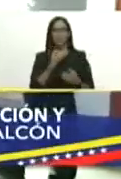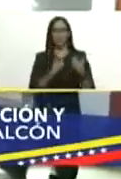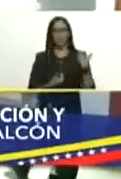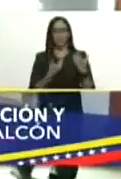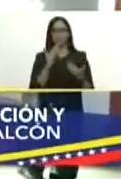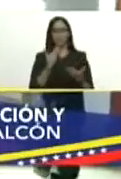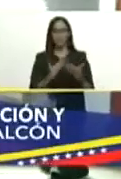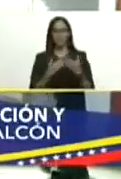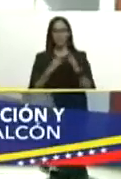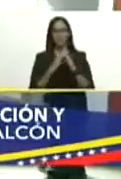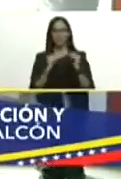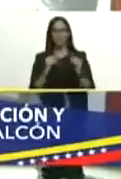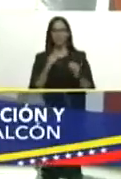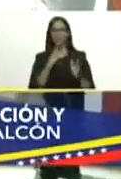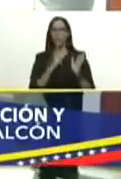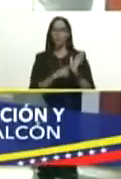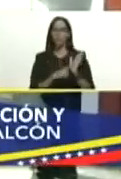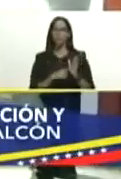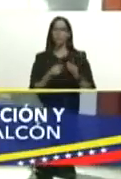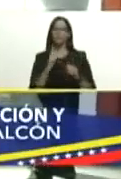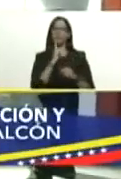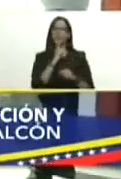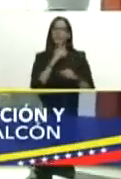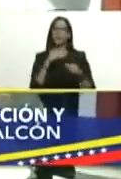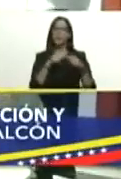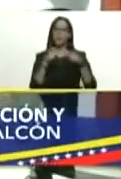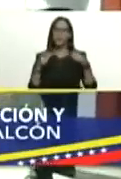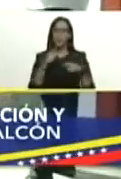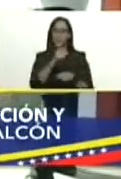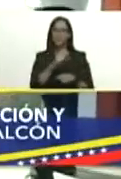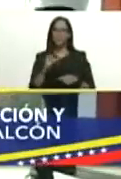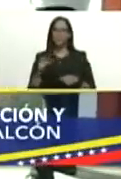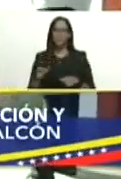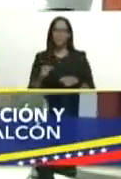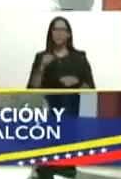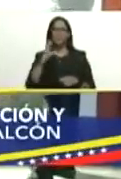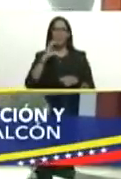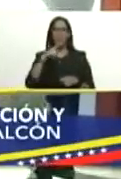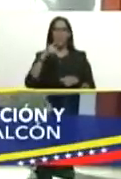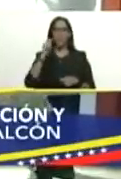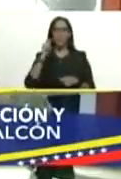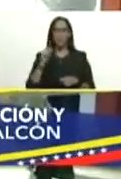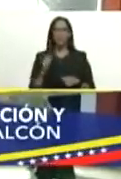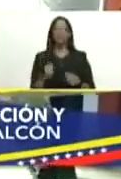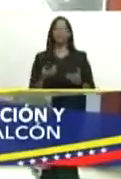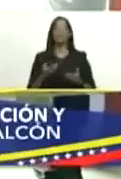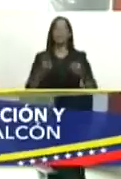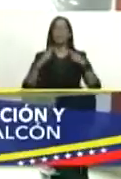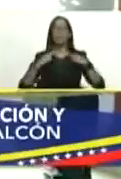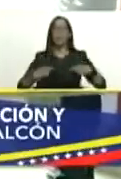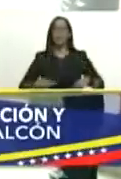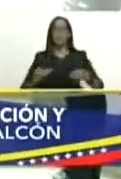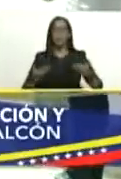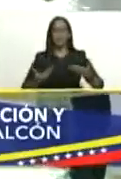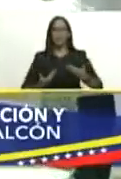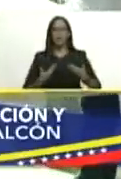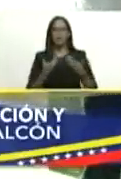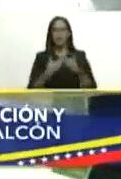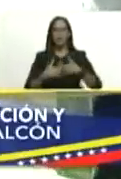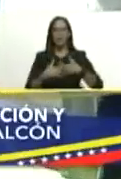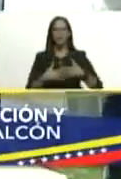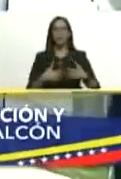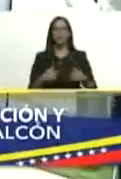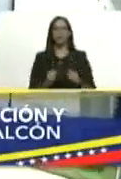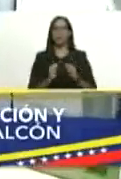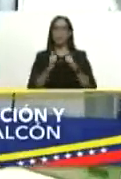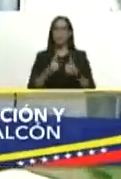agradecimiento total en nombre de toda la Fuerza Labor y los CPTT por el reimpulso que se le ha dado a esta empresa que venía desde abajo, o sea, estaba desde